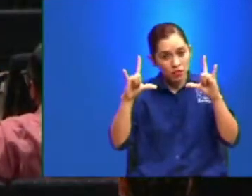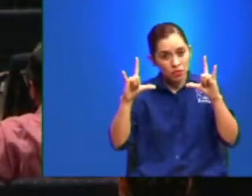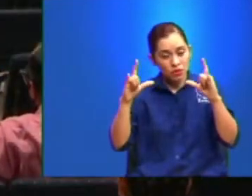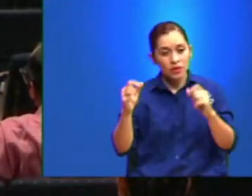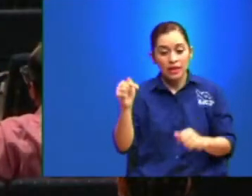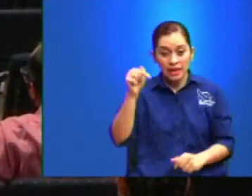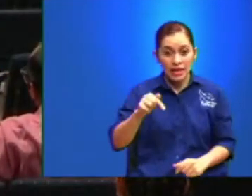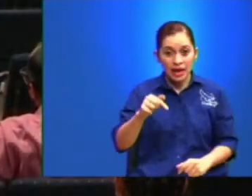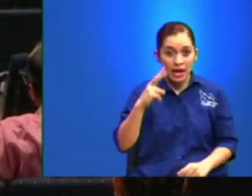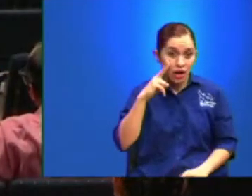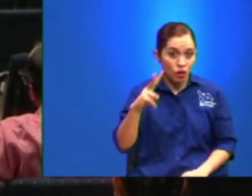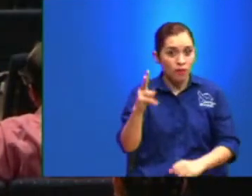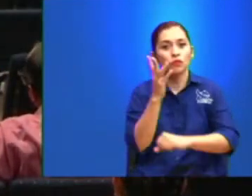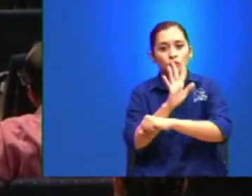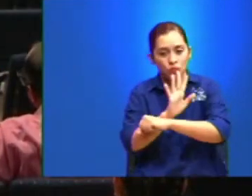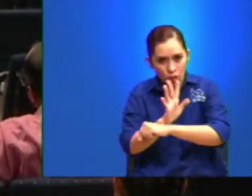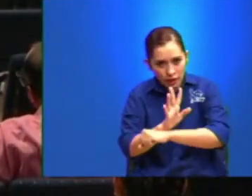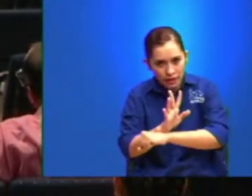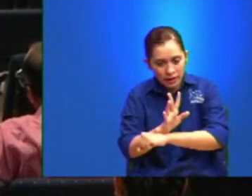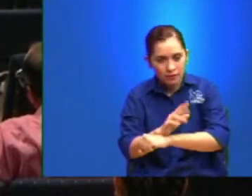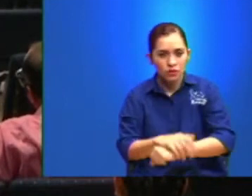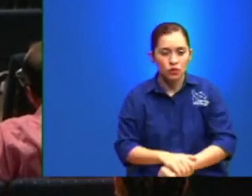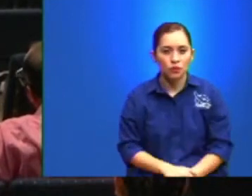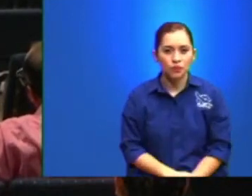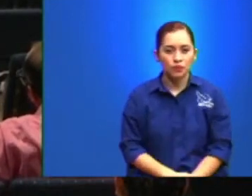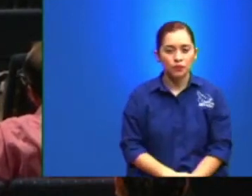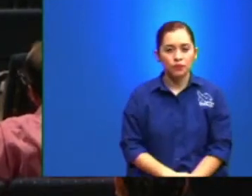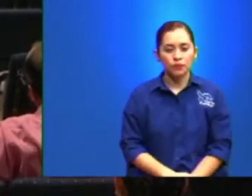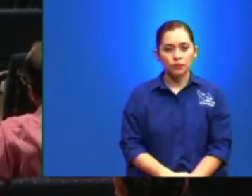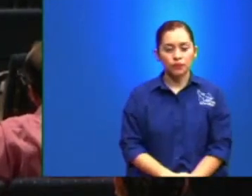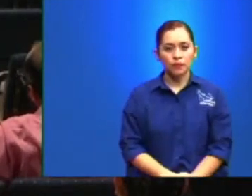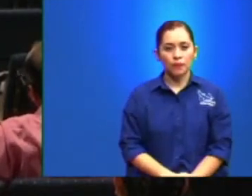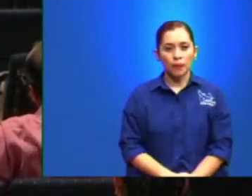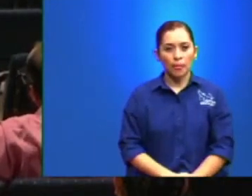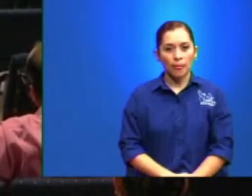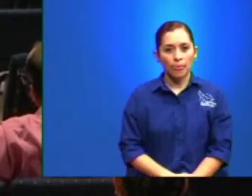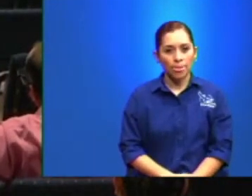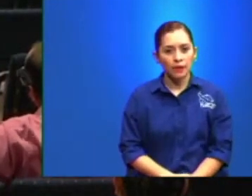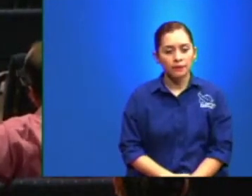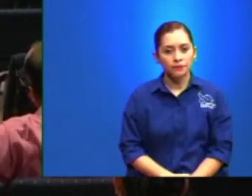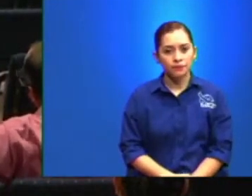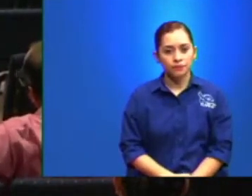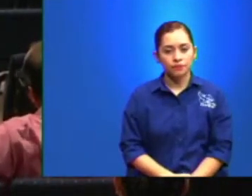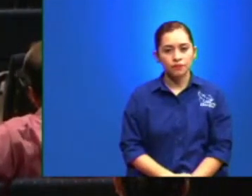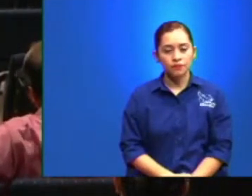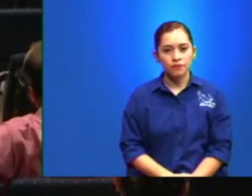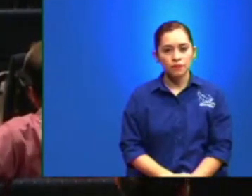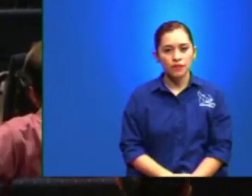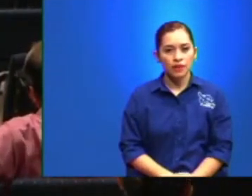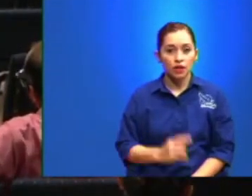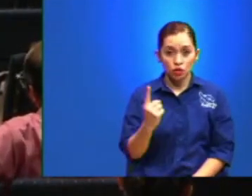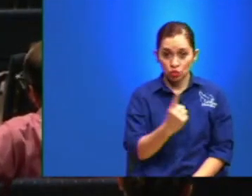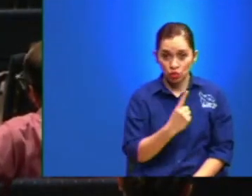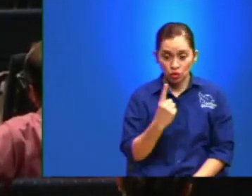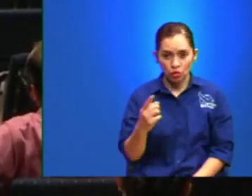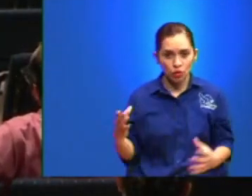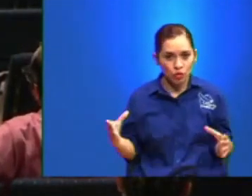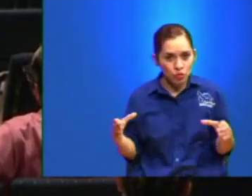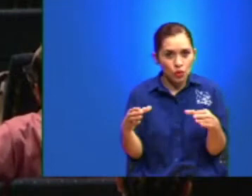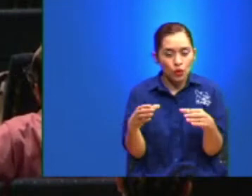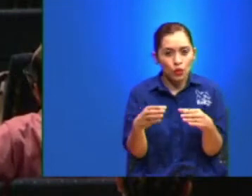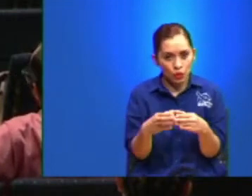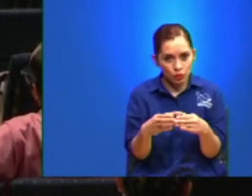que estén allá y otros que estén acá en un foro en vivo los apóstoles clic en vivo ya entonces unimos